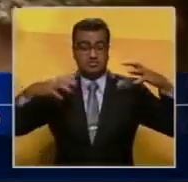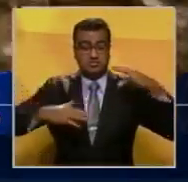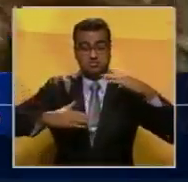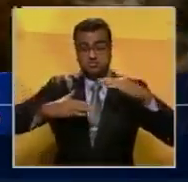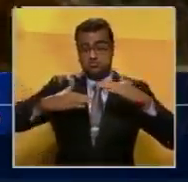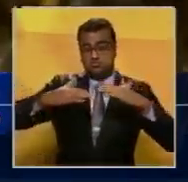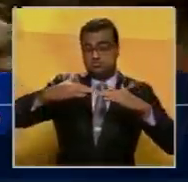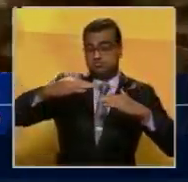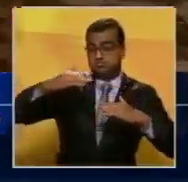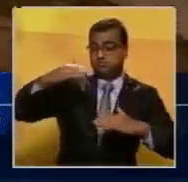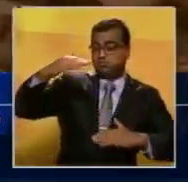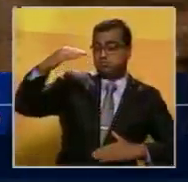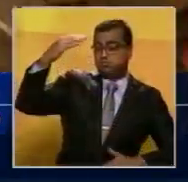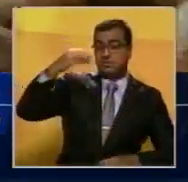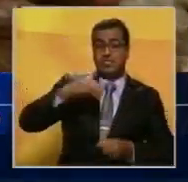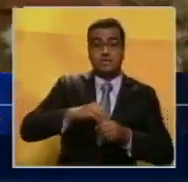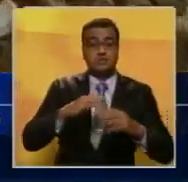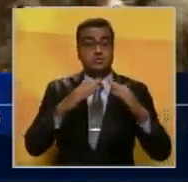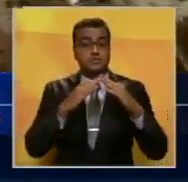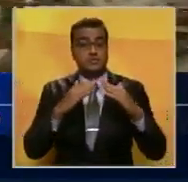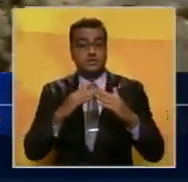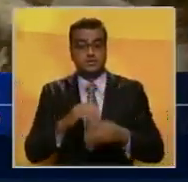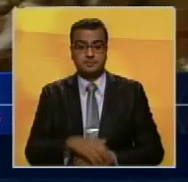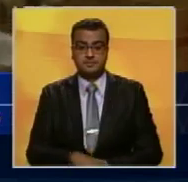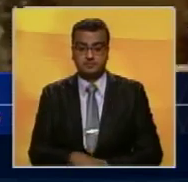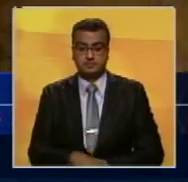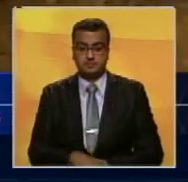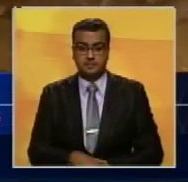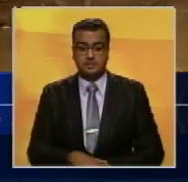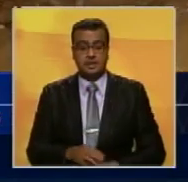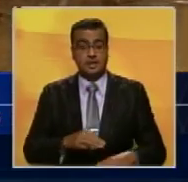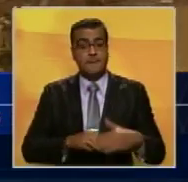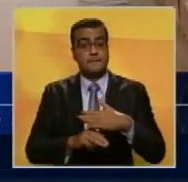superó 1 metro de altura dentro de sus viviendas. Las operaciones del